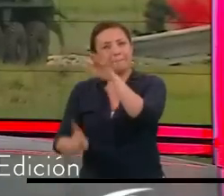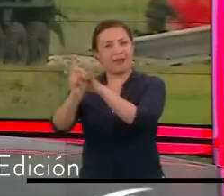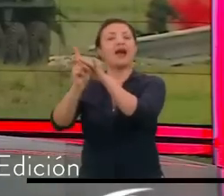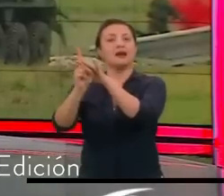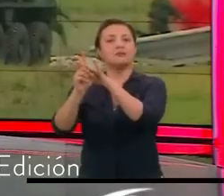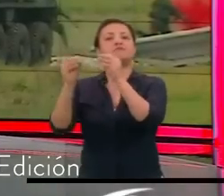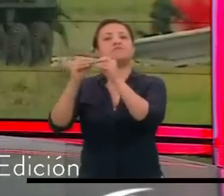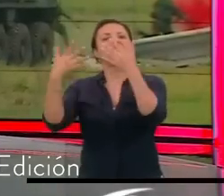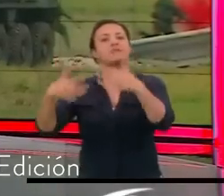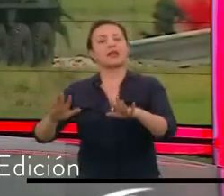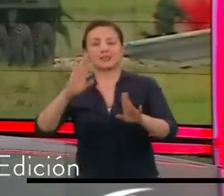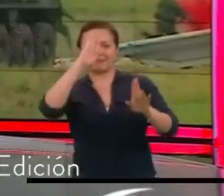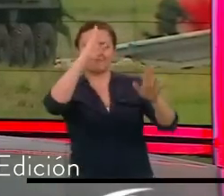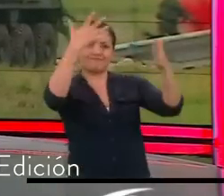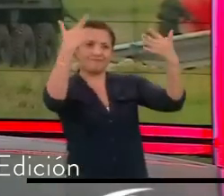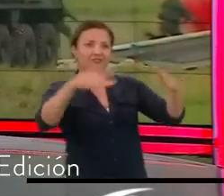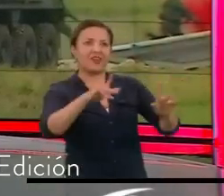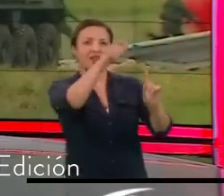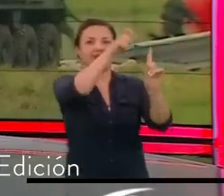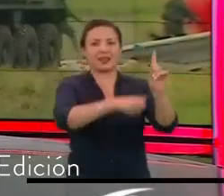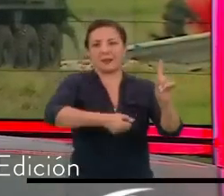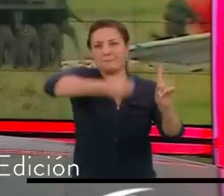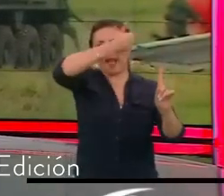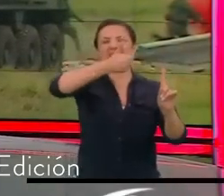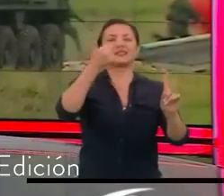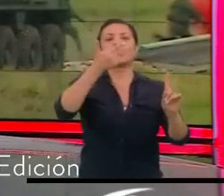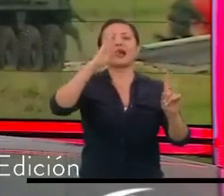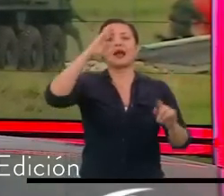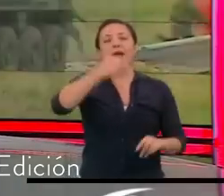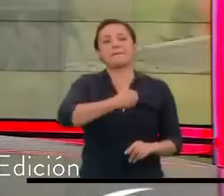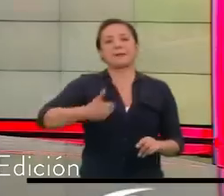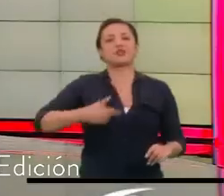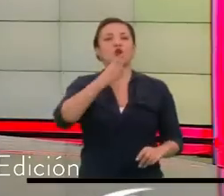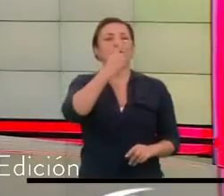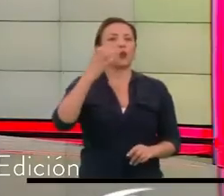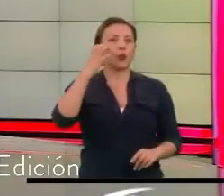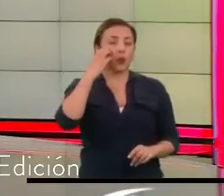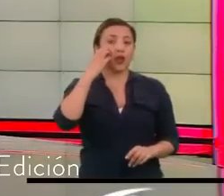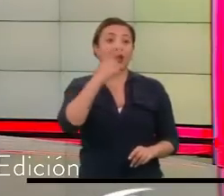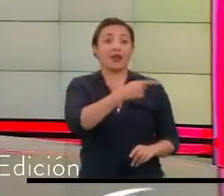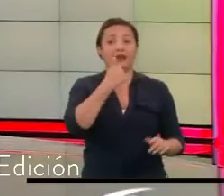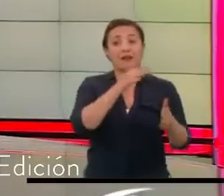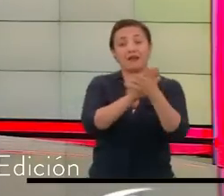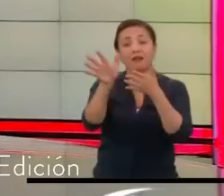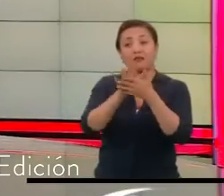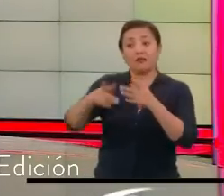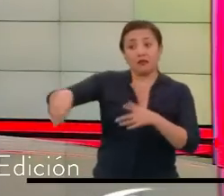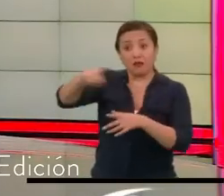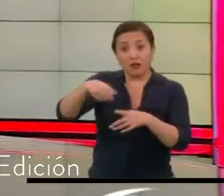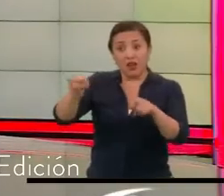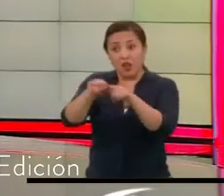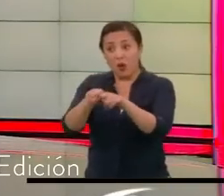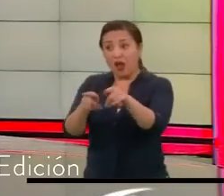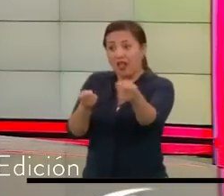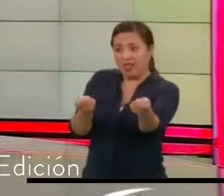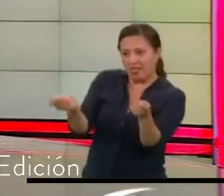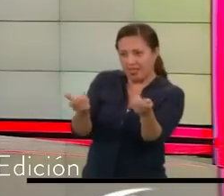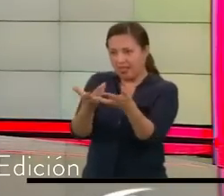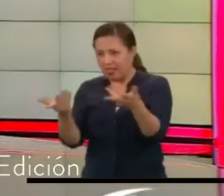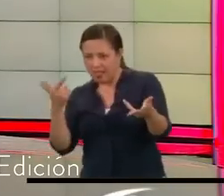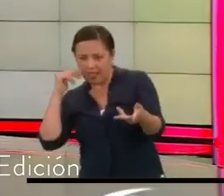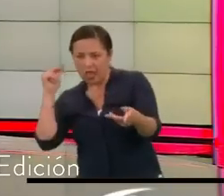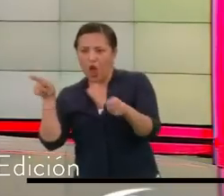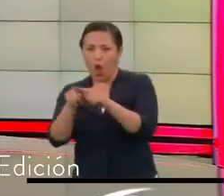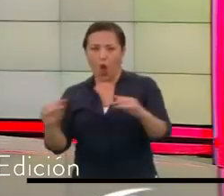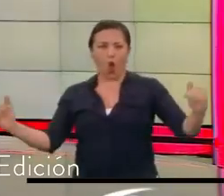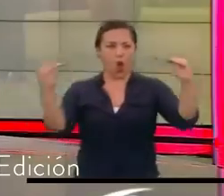al comandante supremo, el presidente Iván Duque. De mandatario de los colombianos, aseguró que las fuerzas militares nunca serán manipuladas ni homologadas